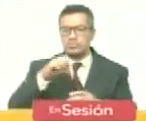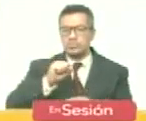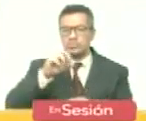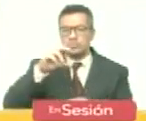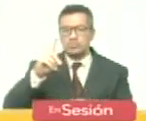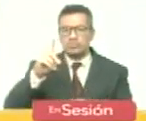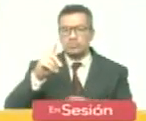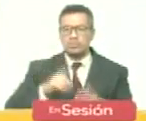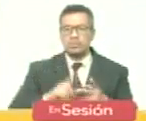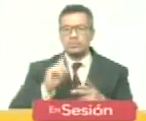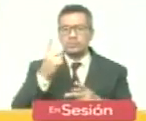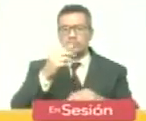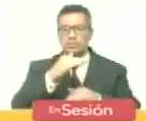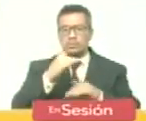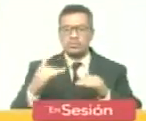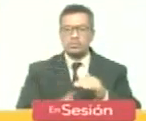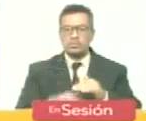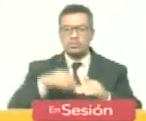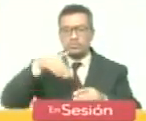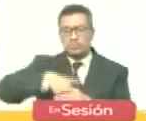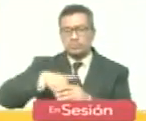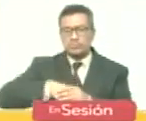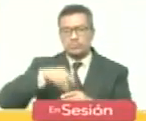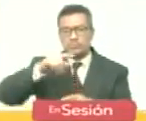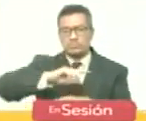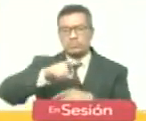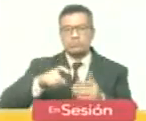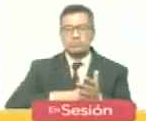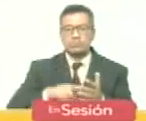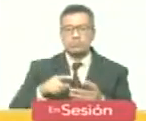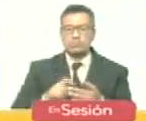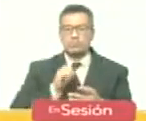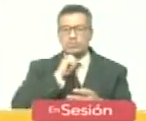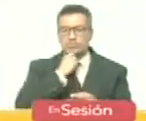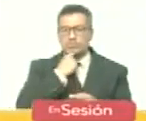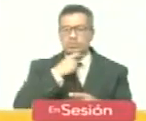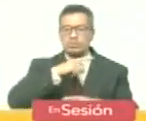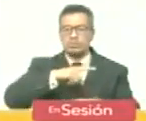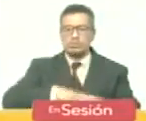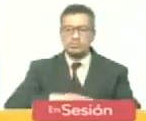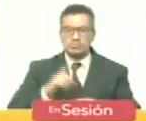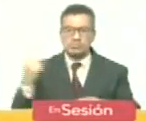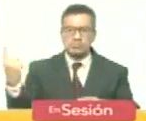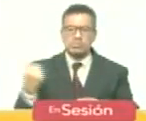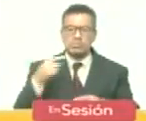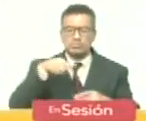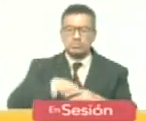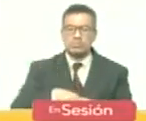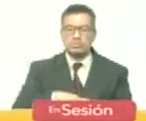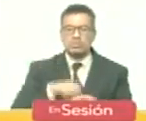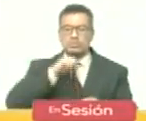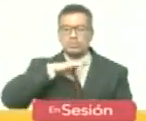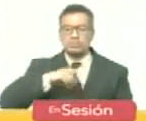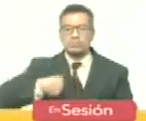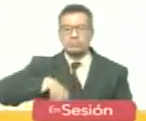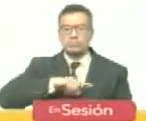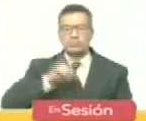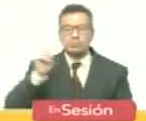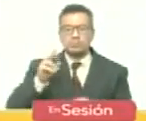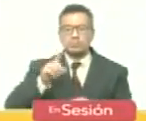Democrática, primer presidente electo mediante el voto universal, secreto y directo de la historia venezolana